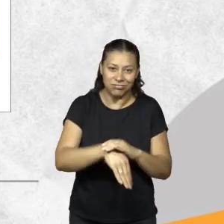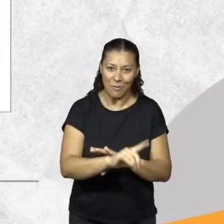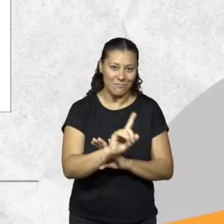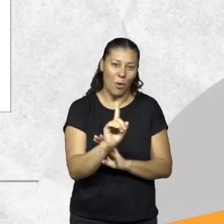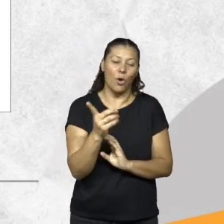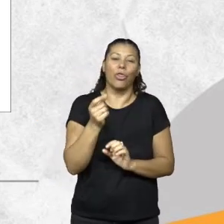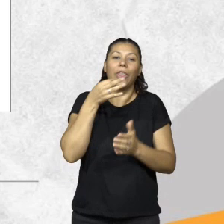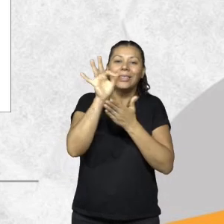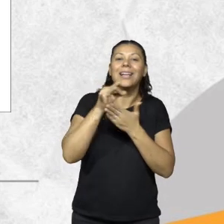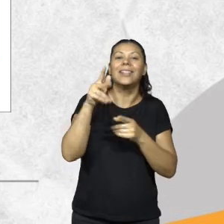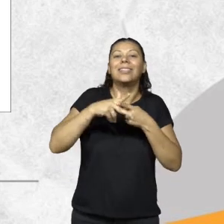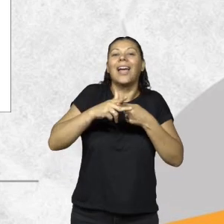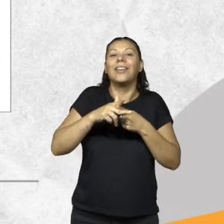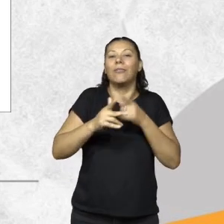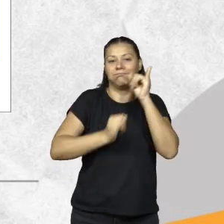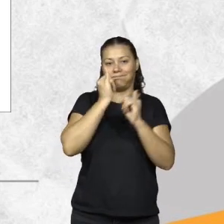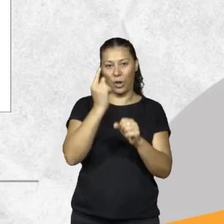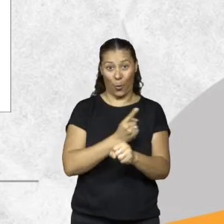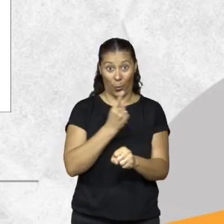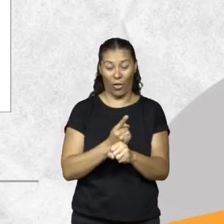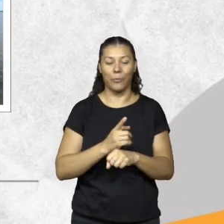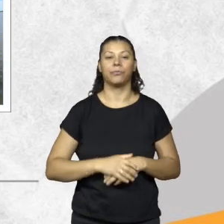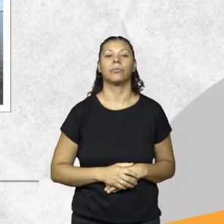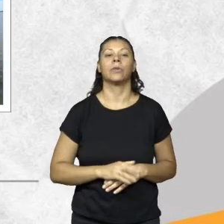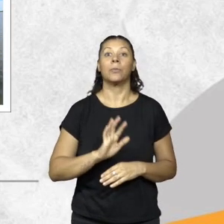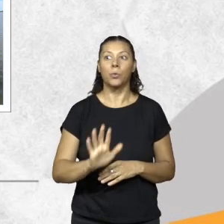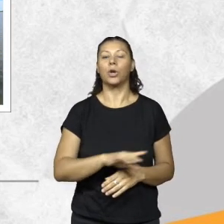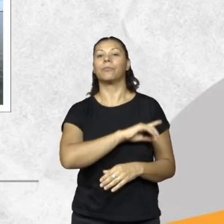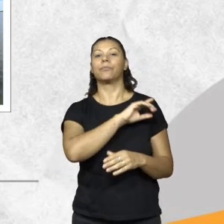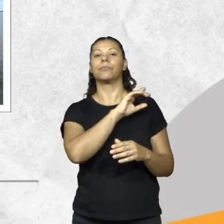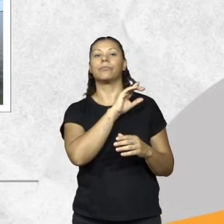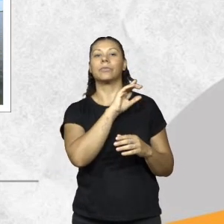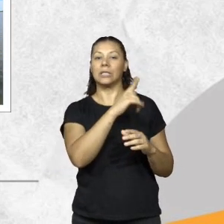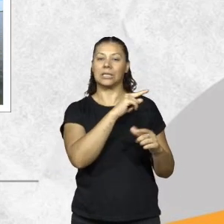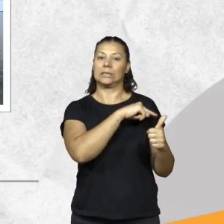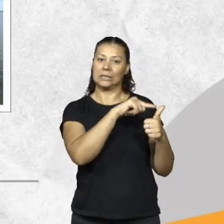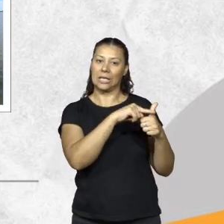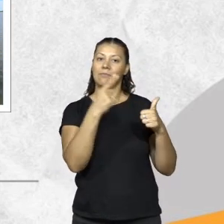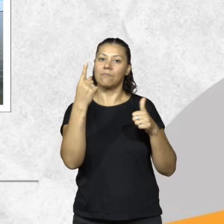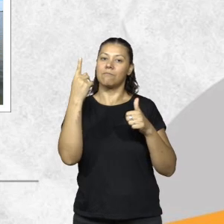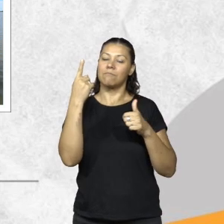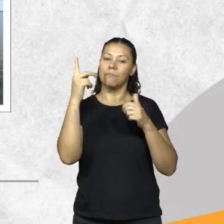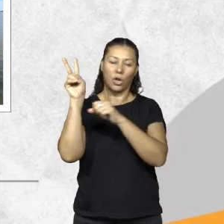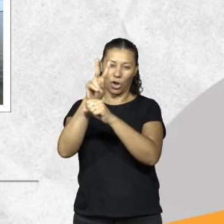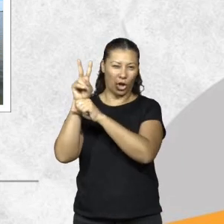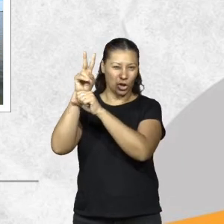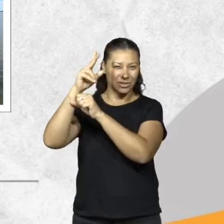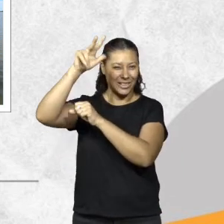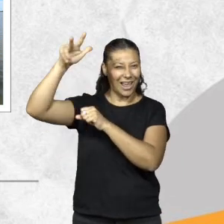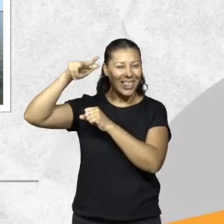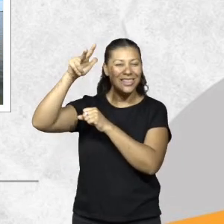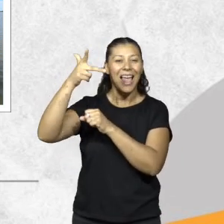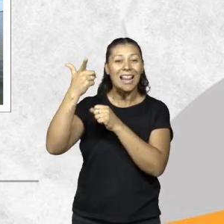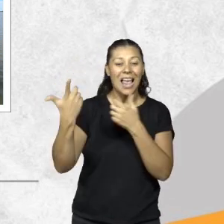es la parte del monitoreo, de ese primer monitoreo satelital, que se complementa, como les decía, con